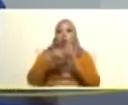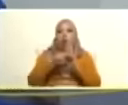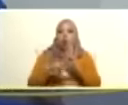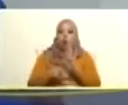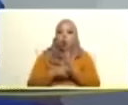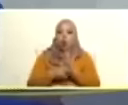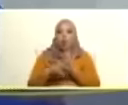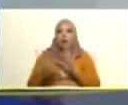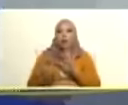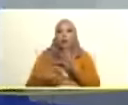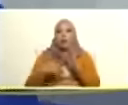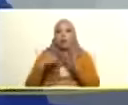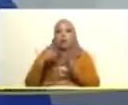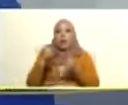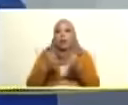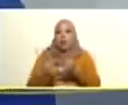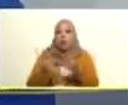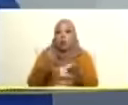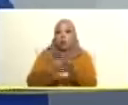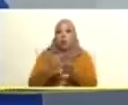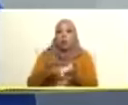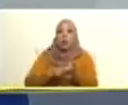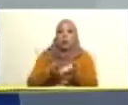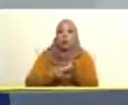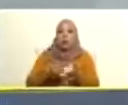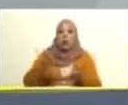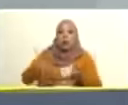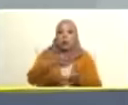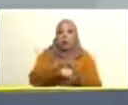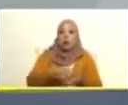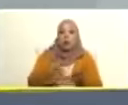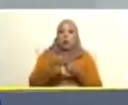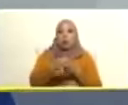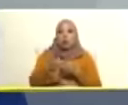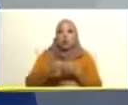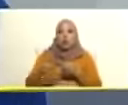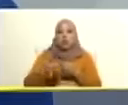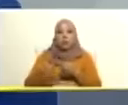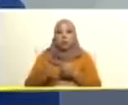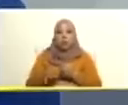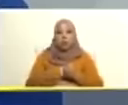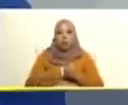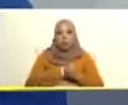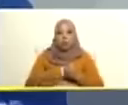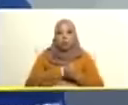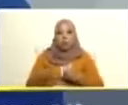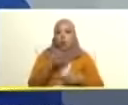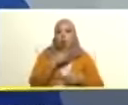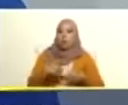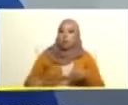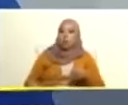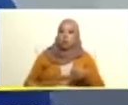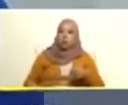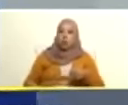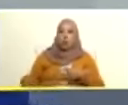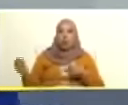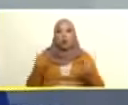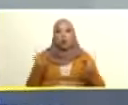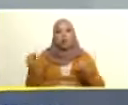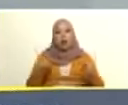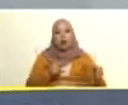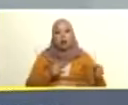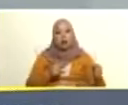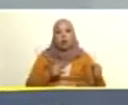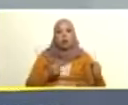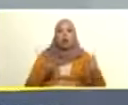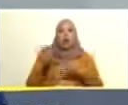de las Potestades Tributarias de los Estados y Municipios. Le digo, presidente, que esto ha sido, fue un debate